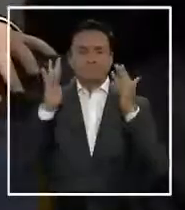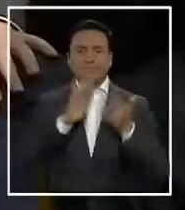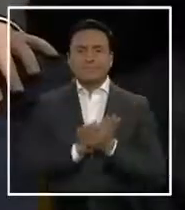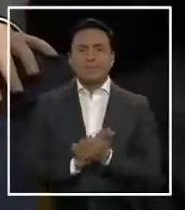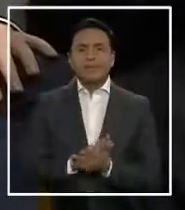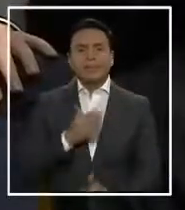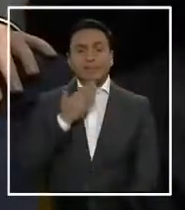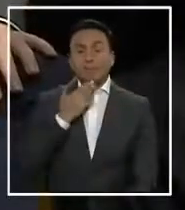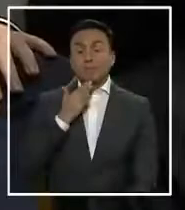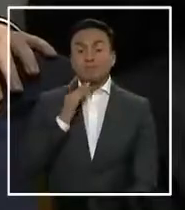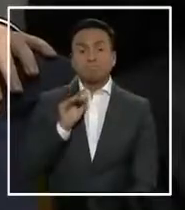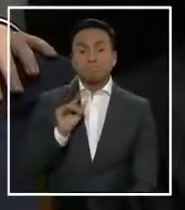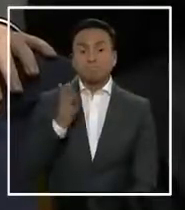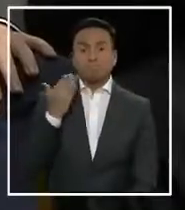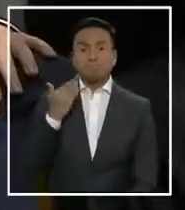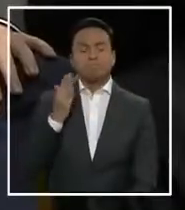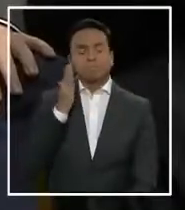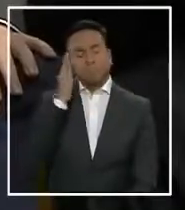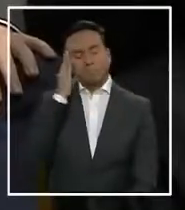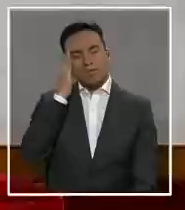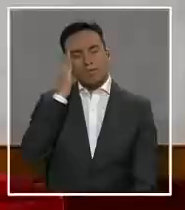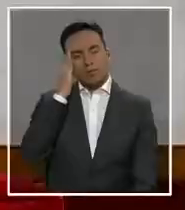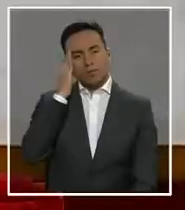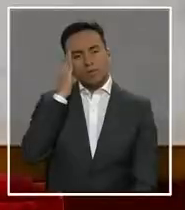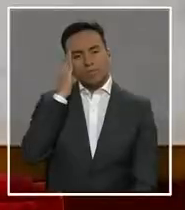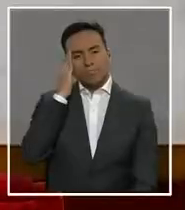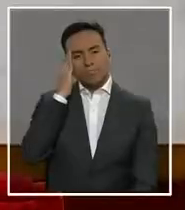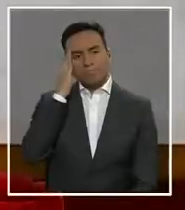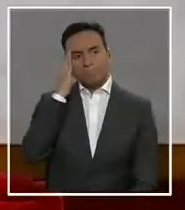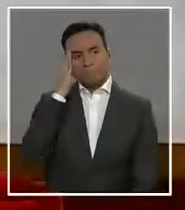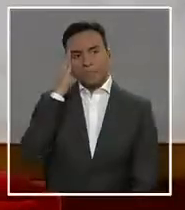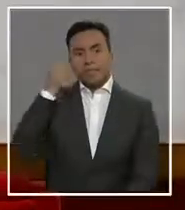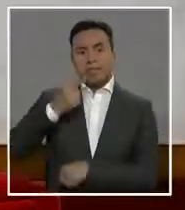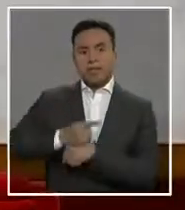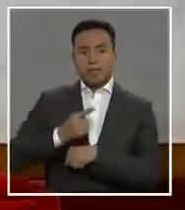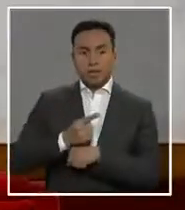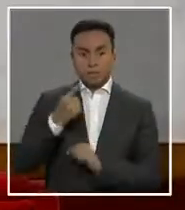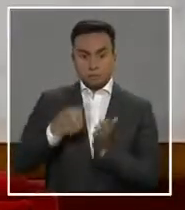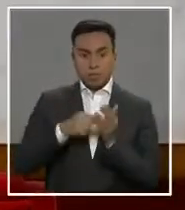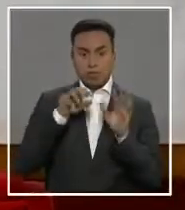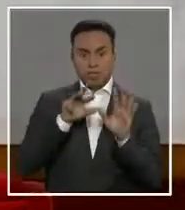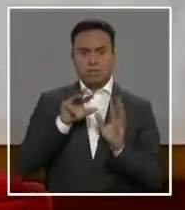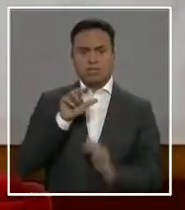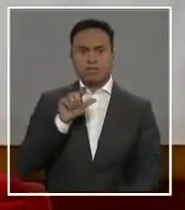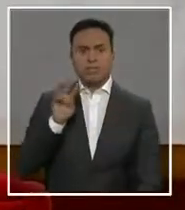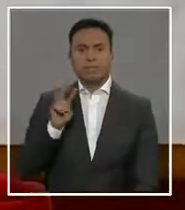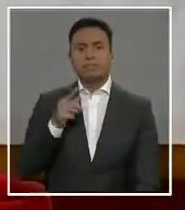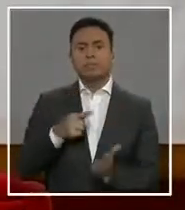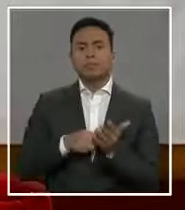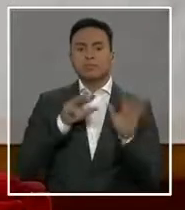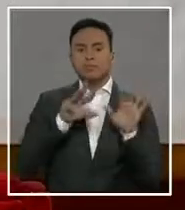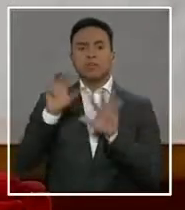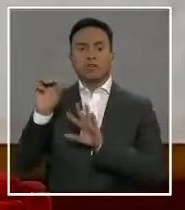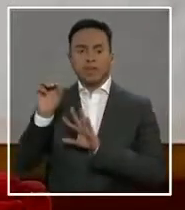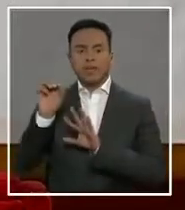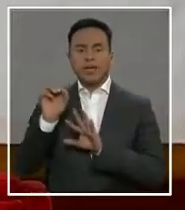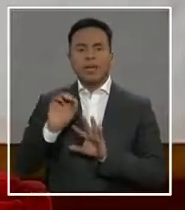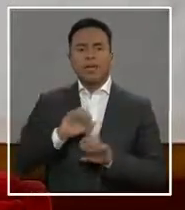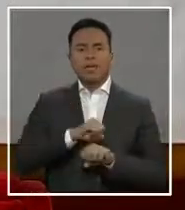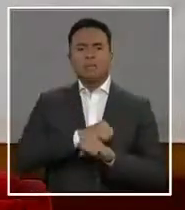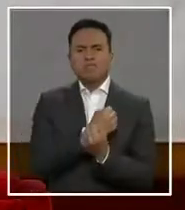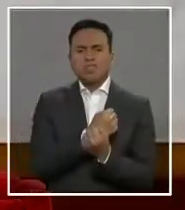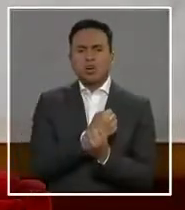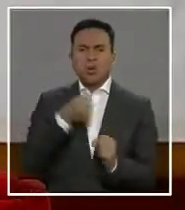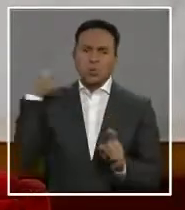Y más cercano en nuestra memoria, durante la dictadura entre 1973 y 1990, donde la prisión,